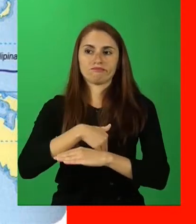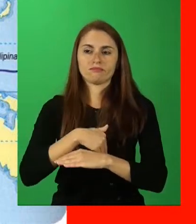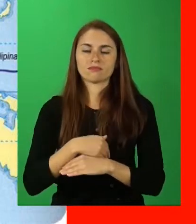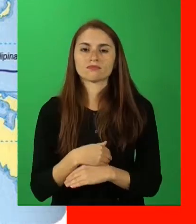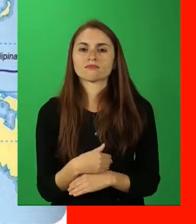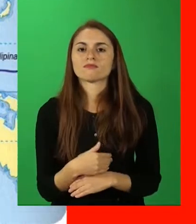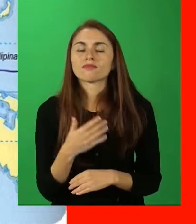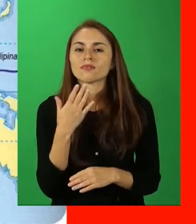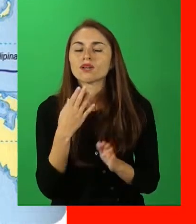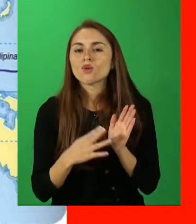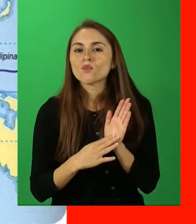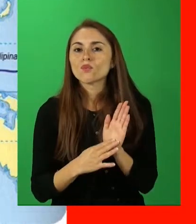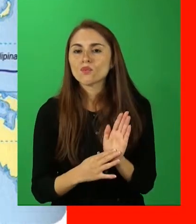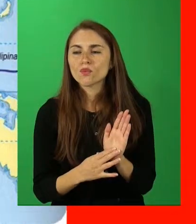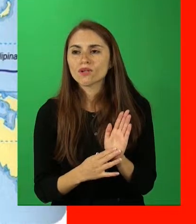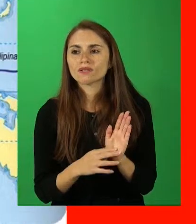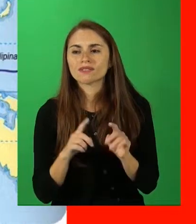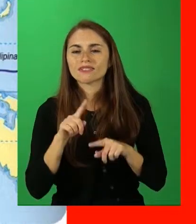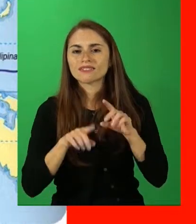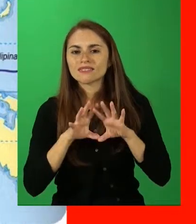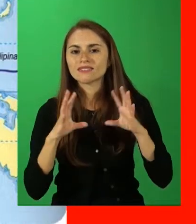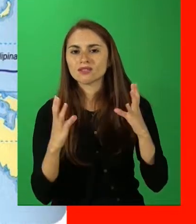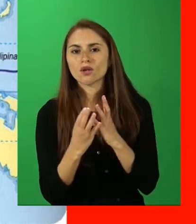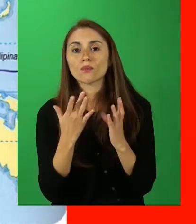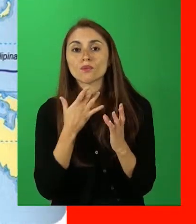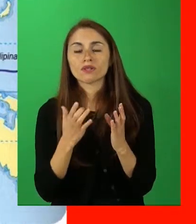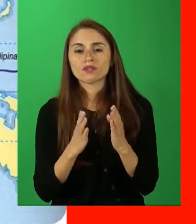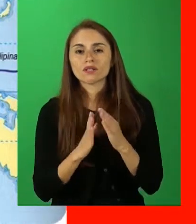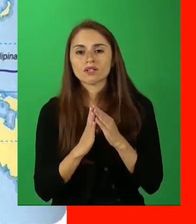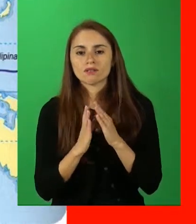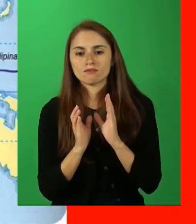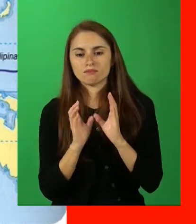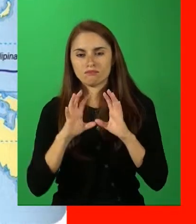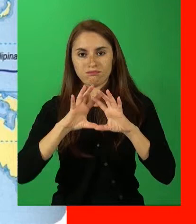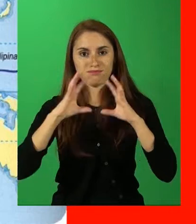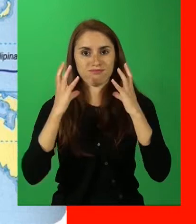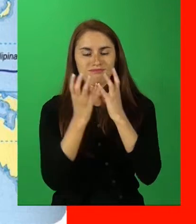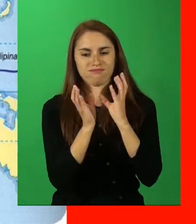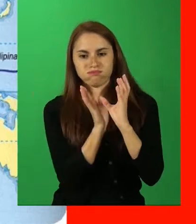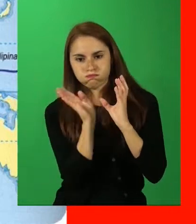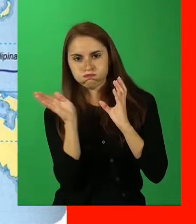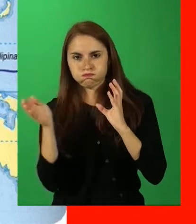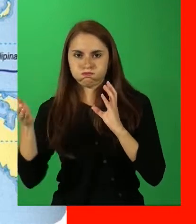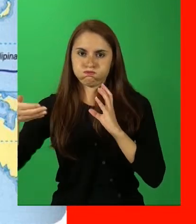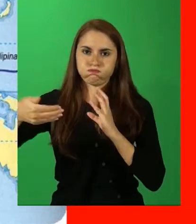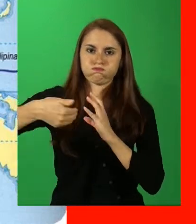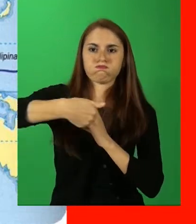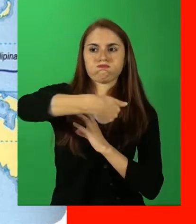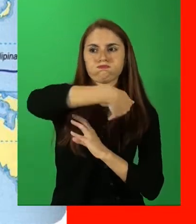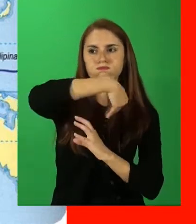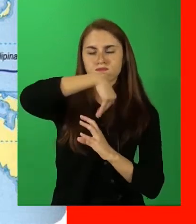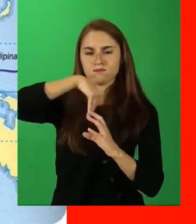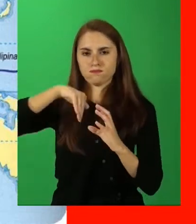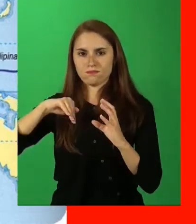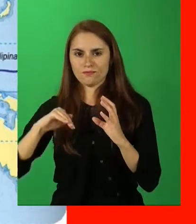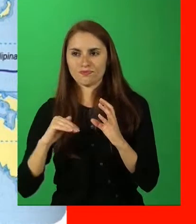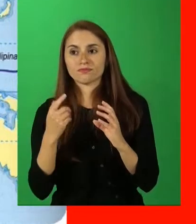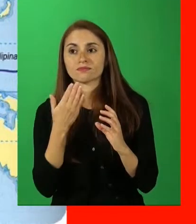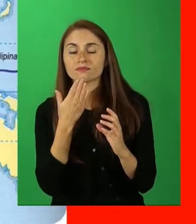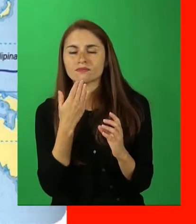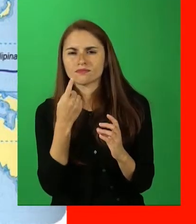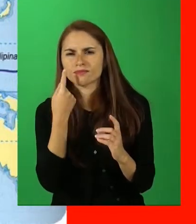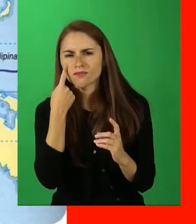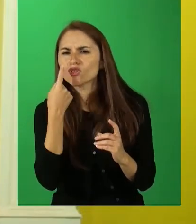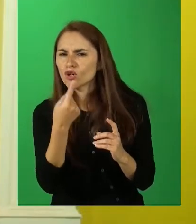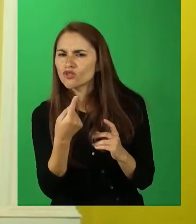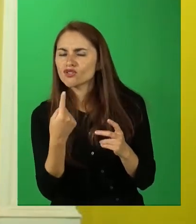y logra demostrar que la Tierra es redonda porque recorre el mundo, literalmente da la vuelta al mundo. Y bueno, tal vez el más conocido para